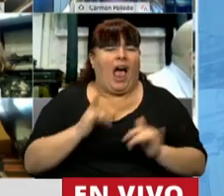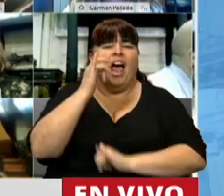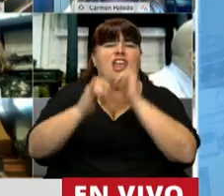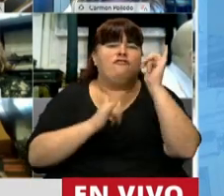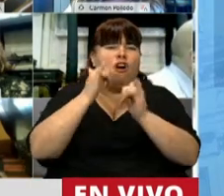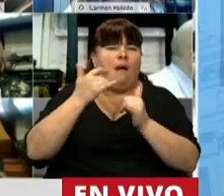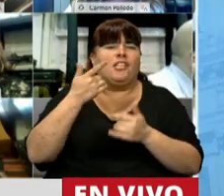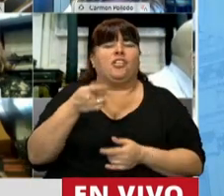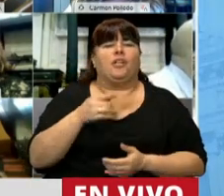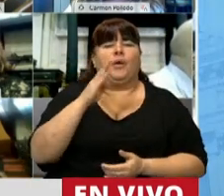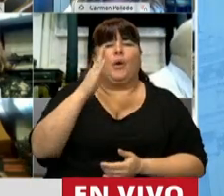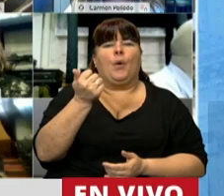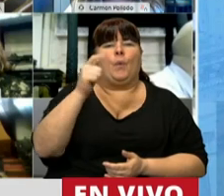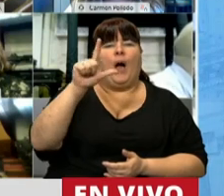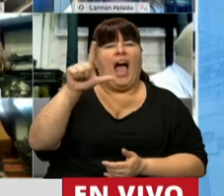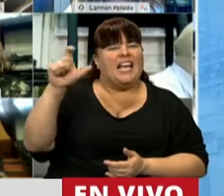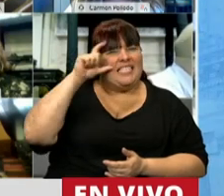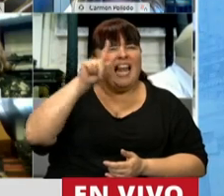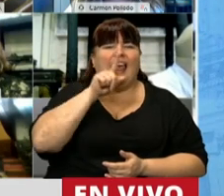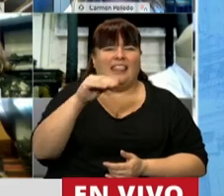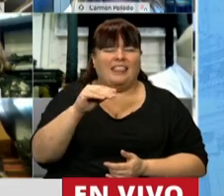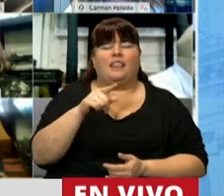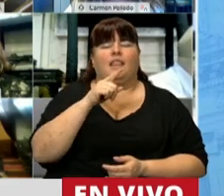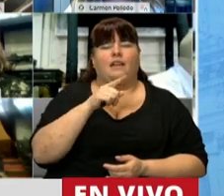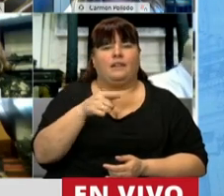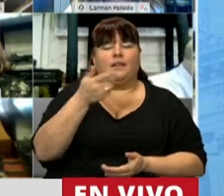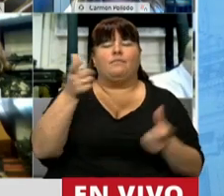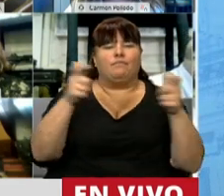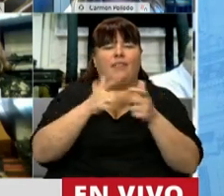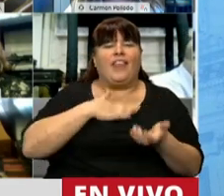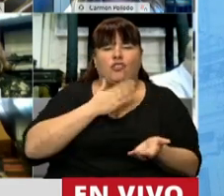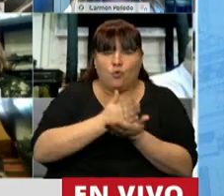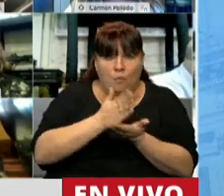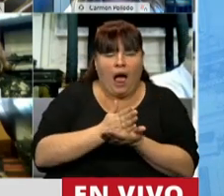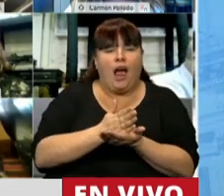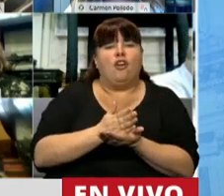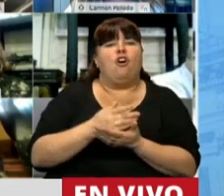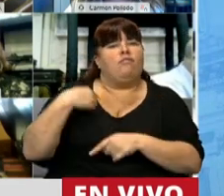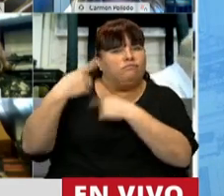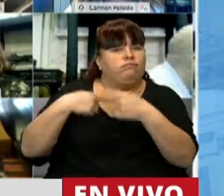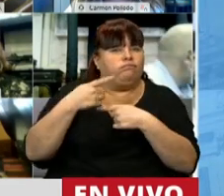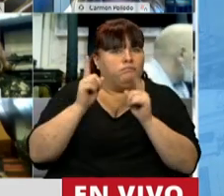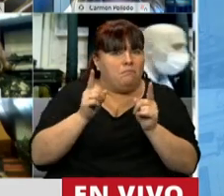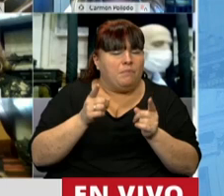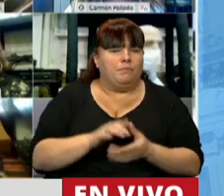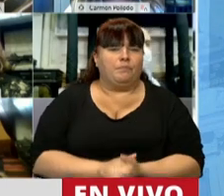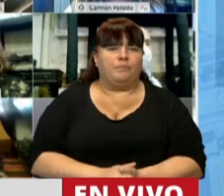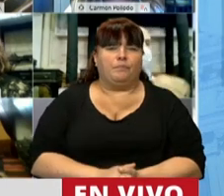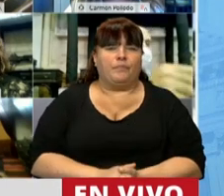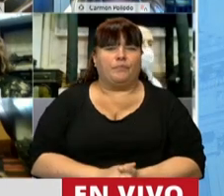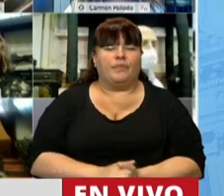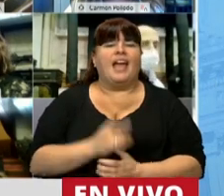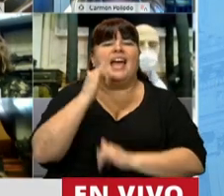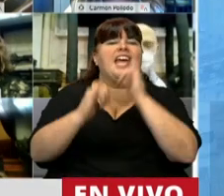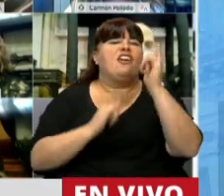informe conocido como Bachelet. La alta comisionada de derechos humanos viene llevando justamente